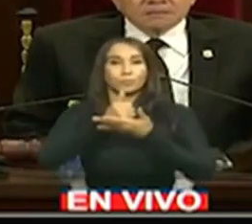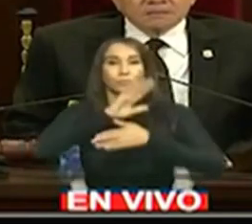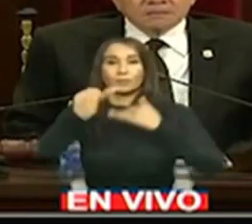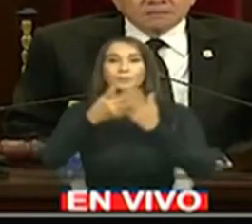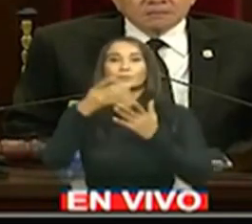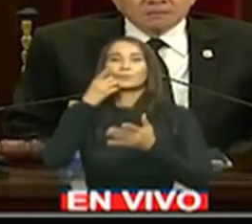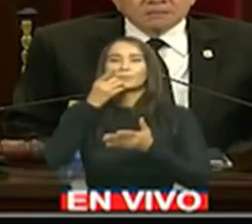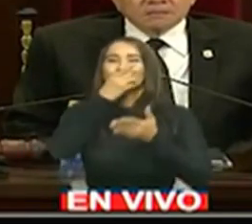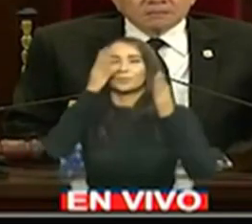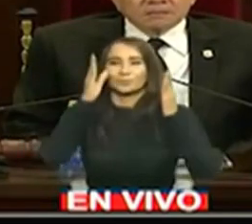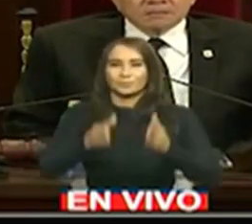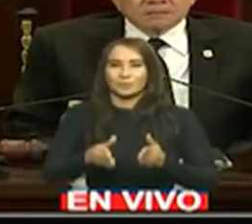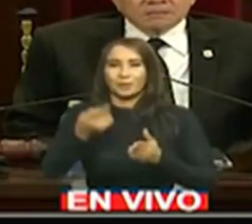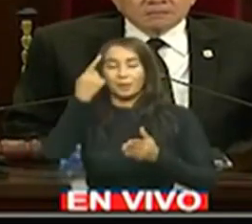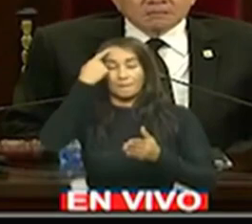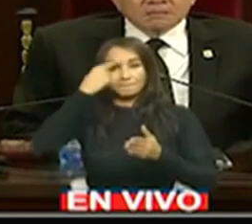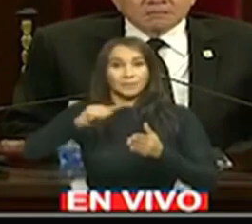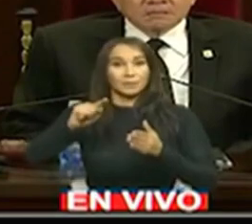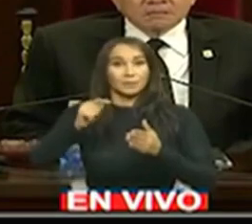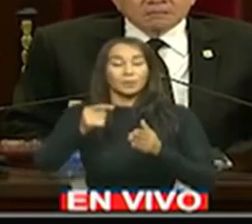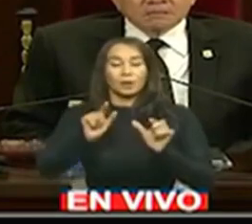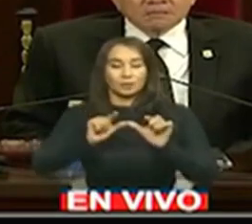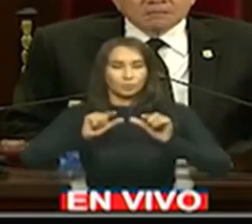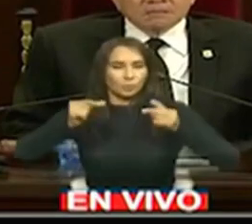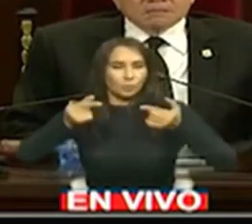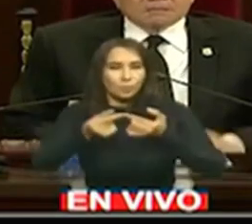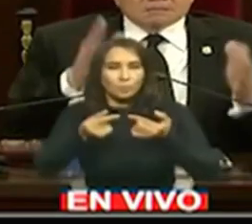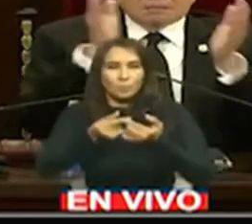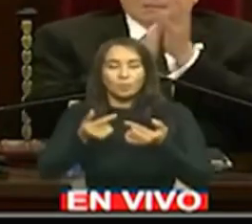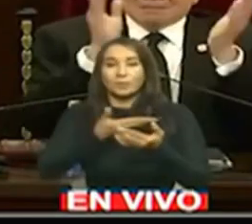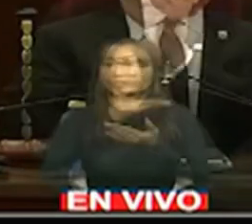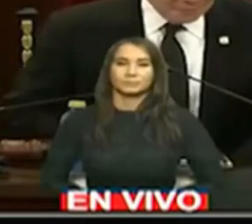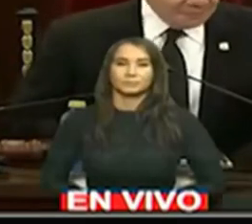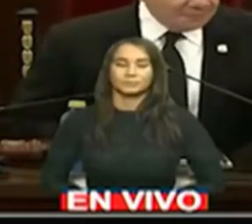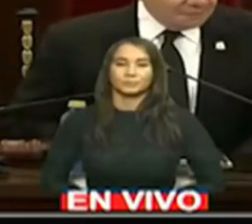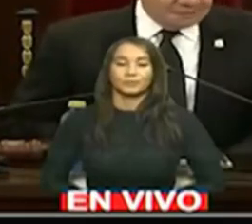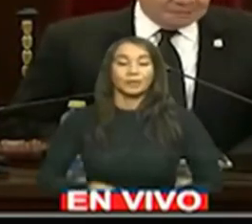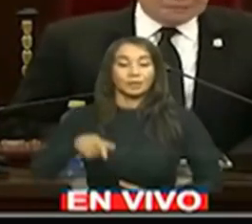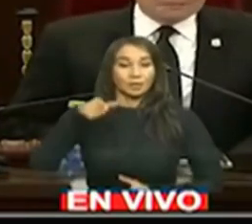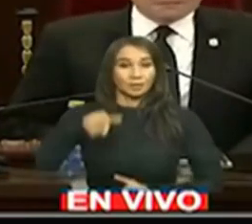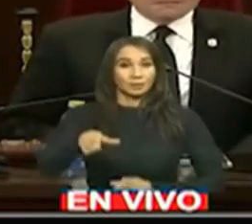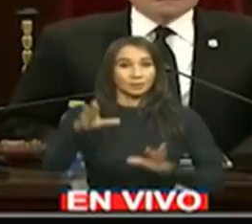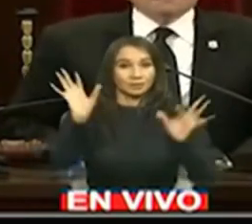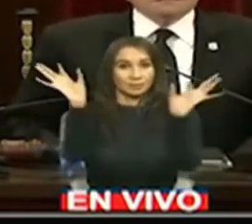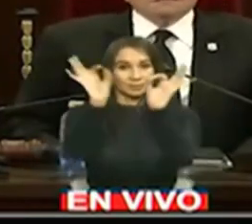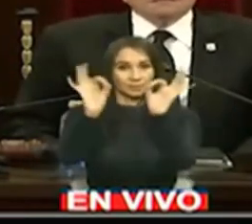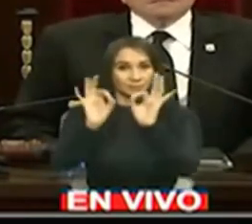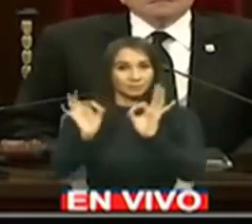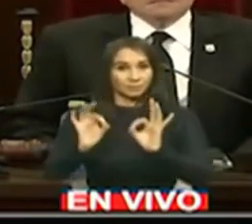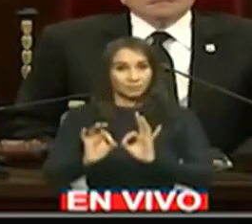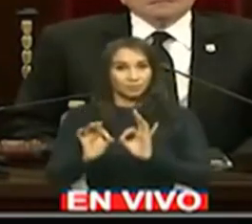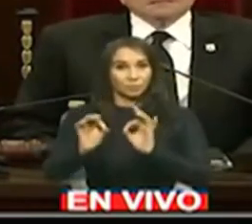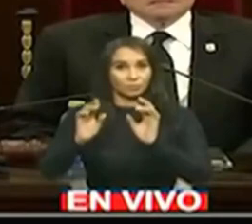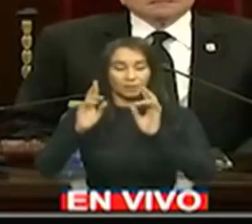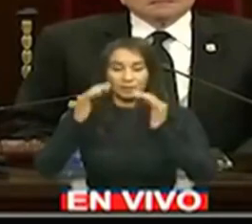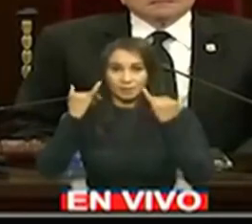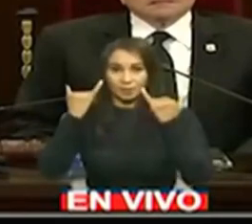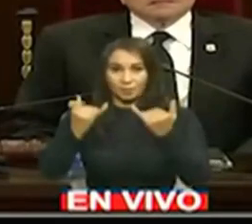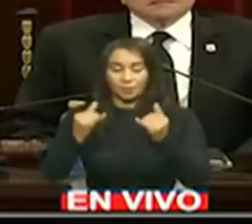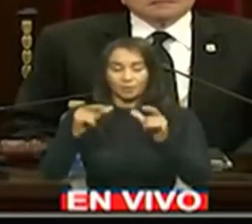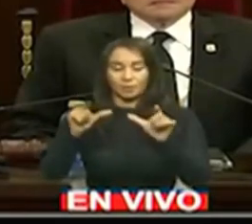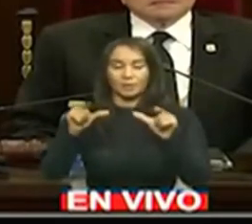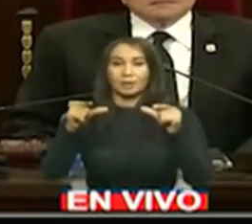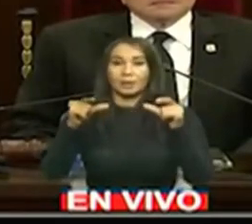pero sobre todo a los que menos tienen, que son los que más necesitan. Y con efecto inmediato, la